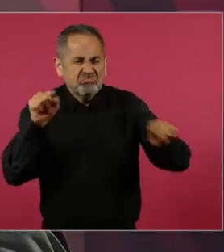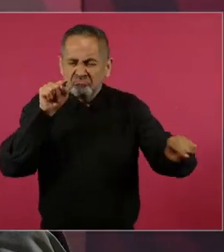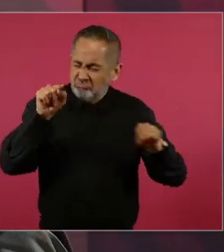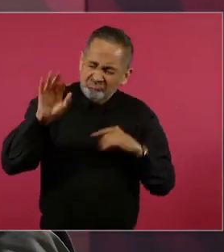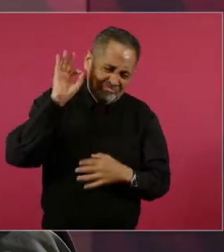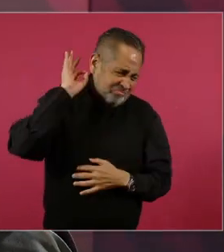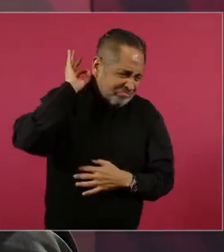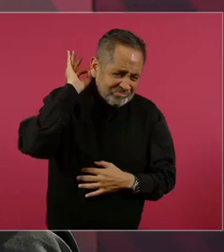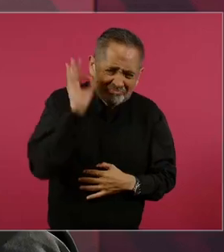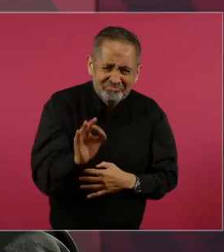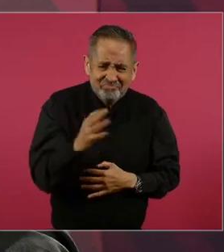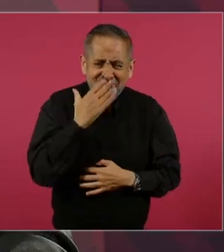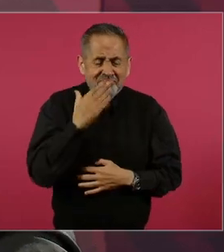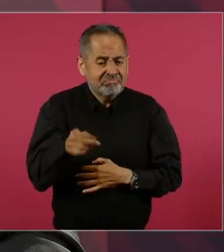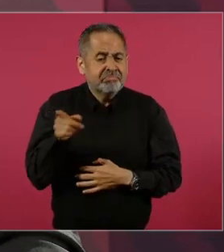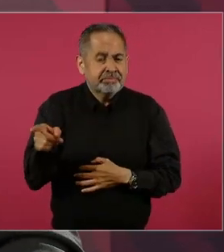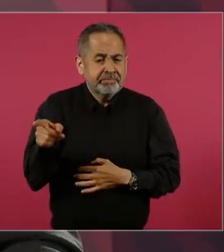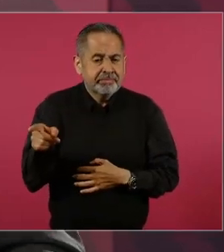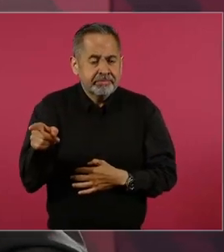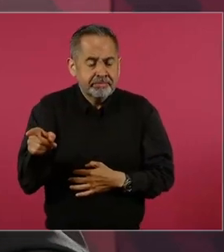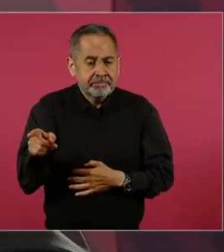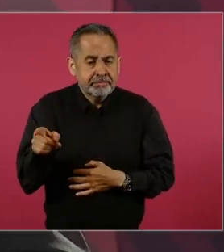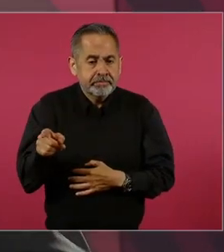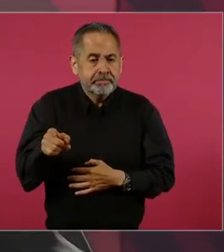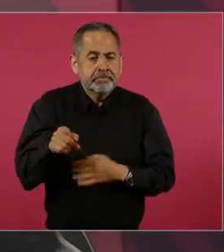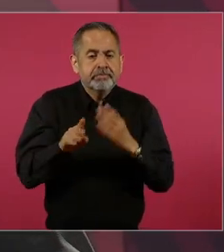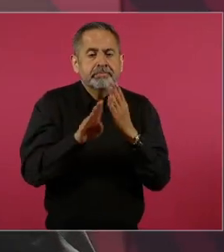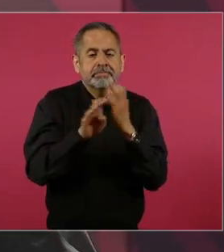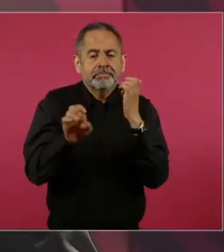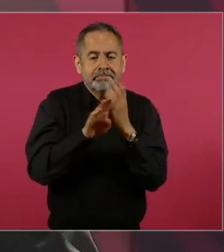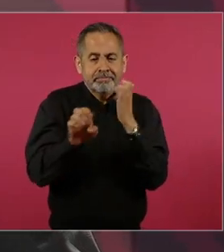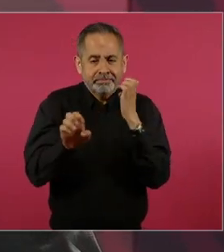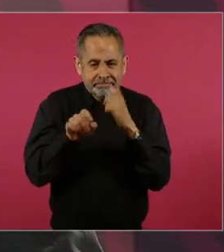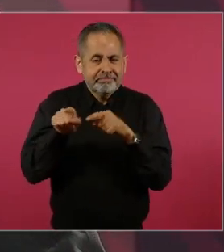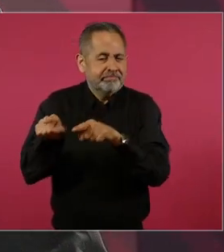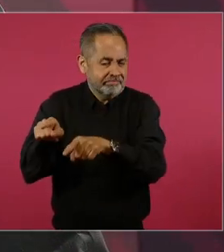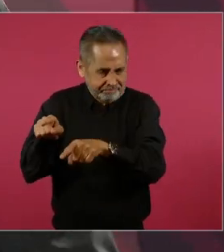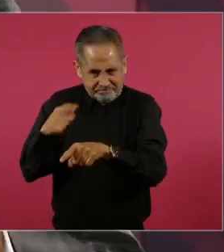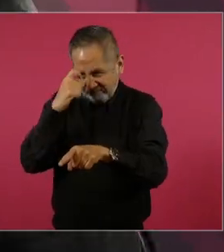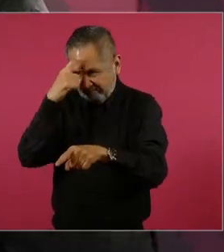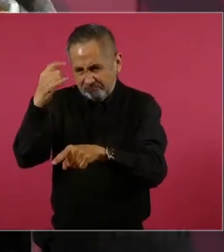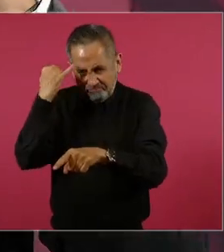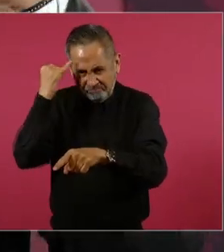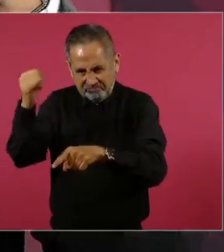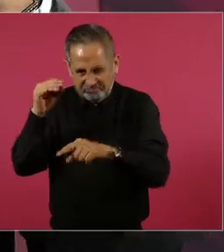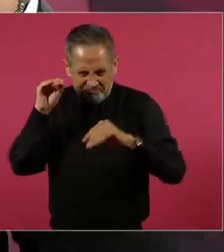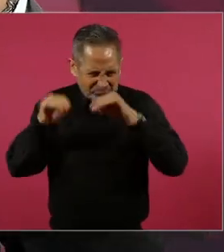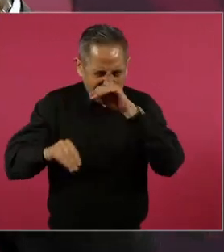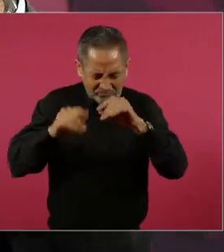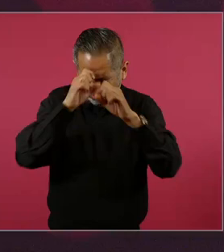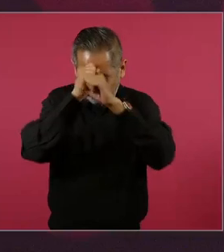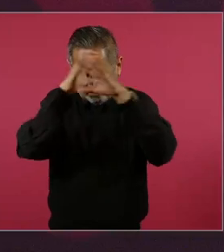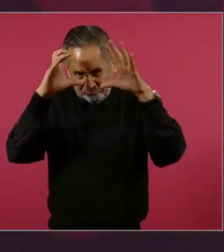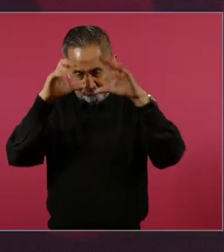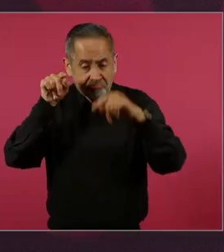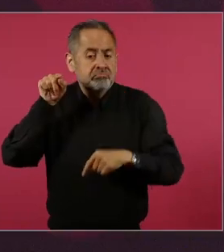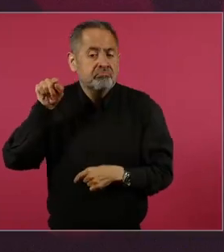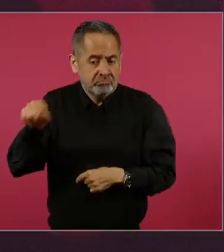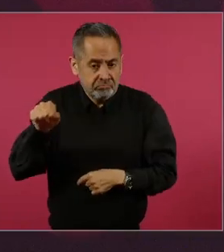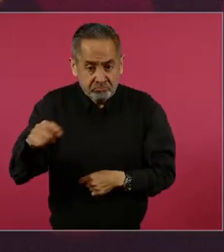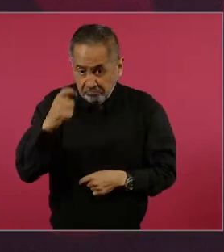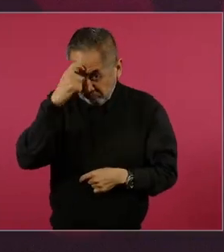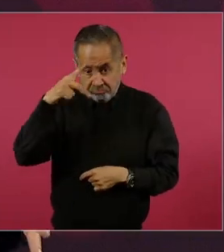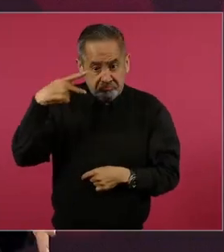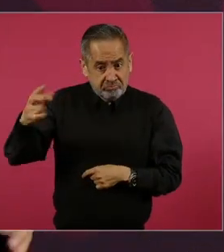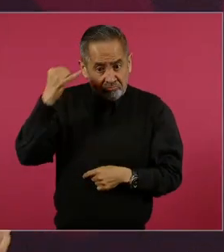extraordinarias. El Metrobús es creación